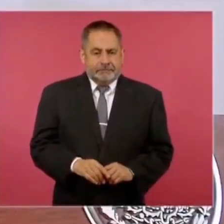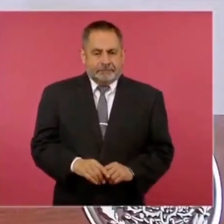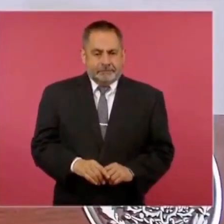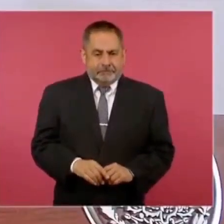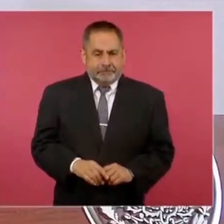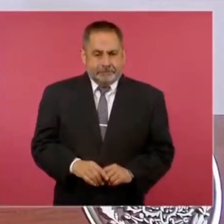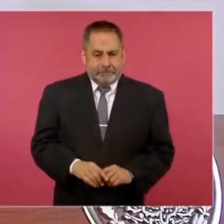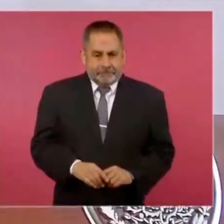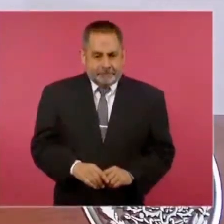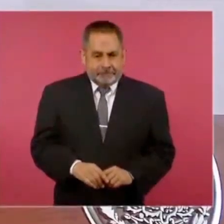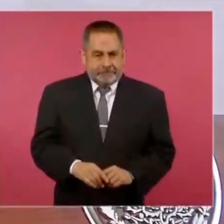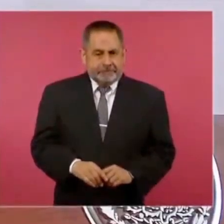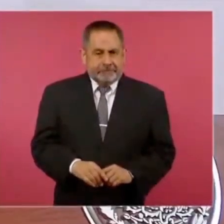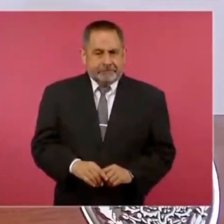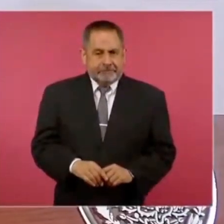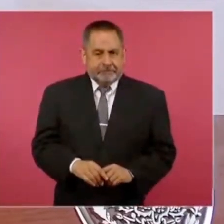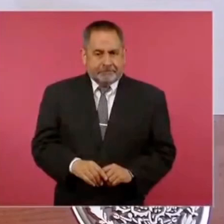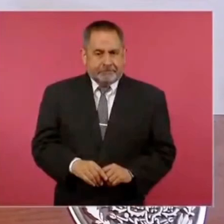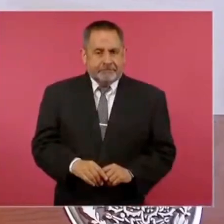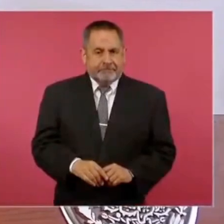es este